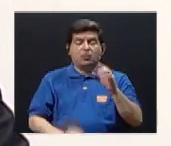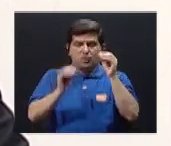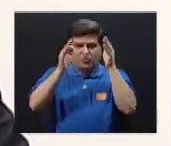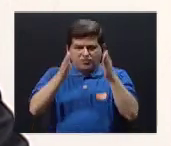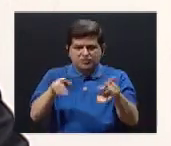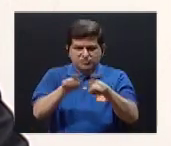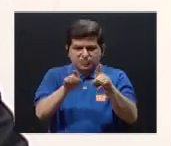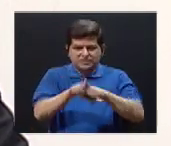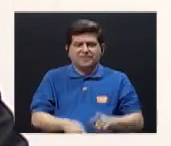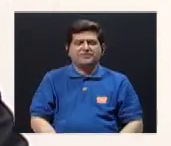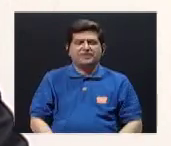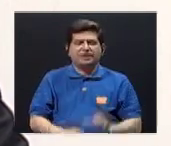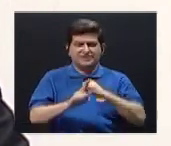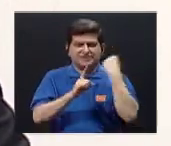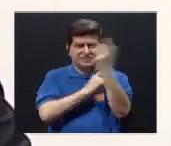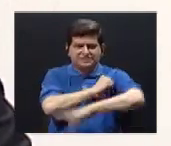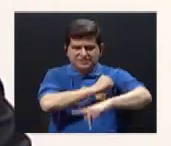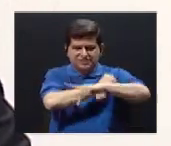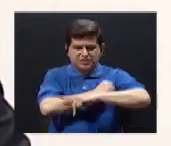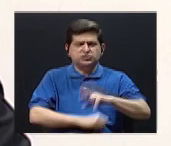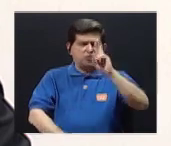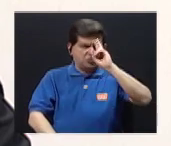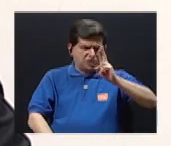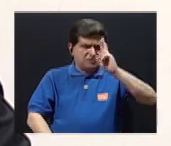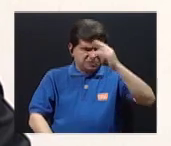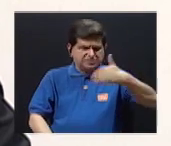un académico, ¿verdad? Muy respetado.